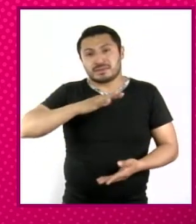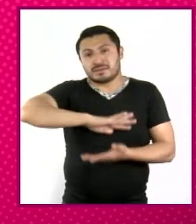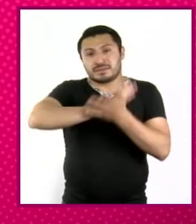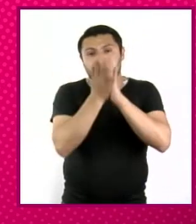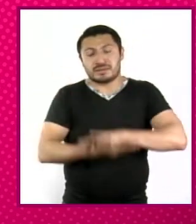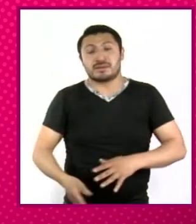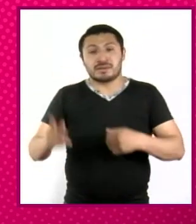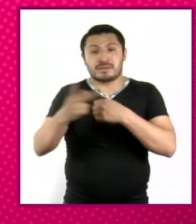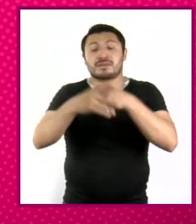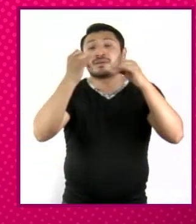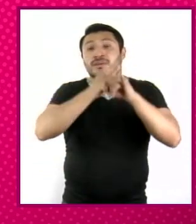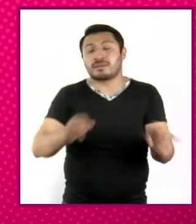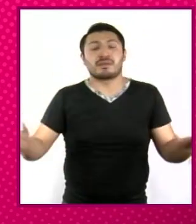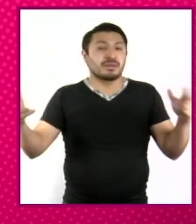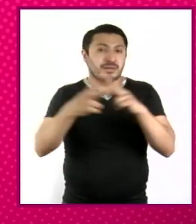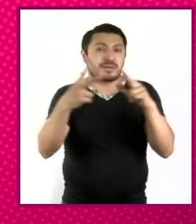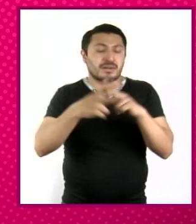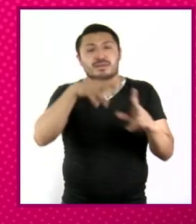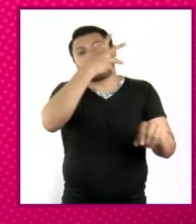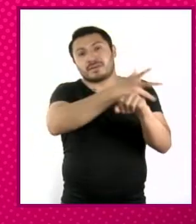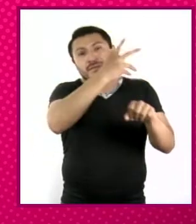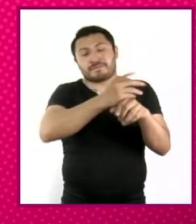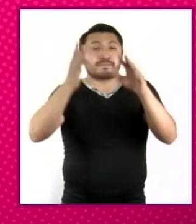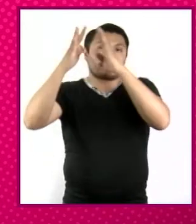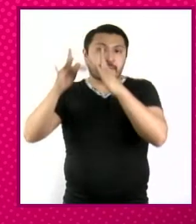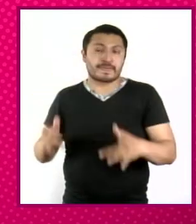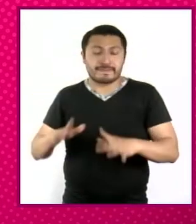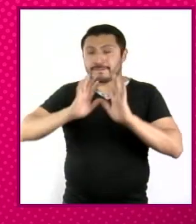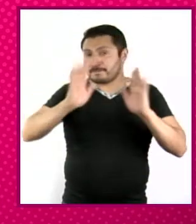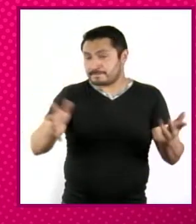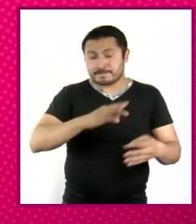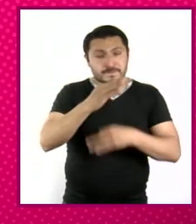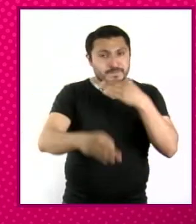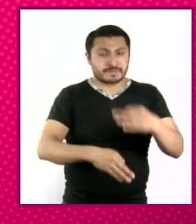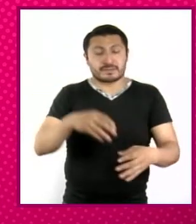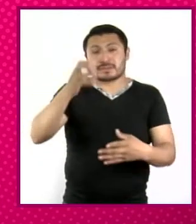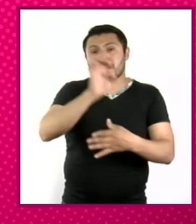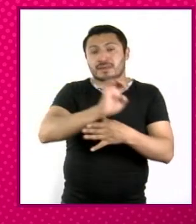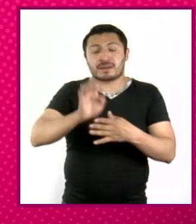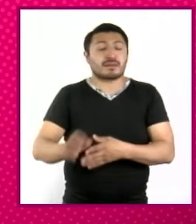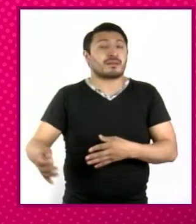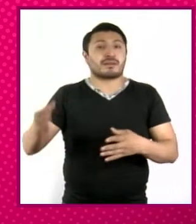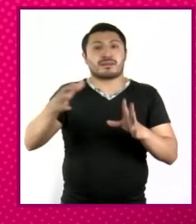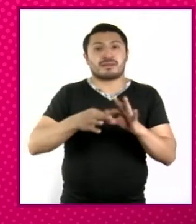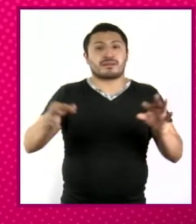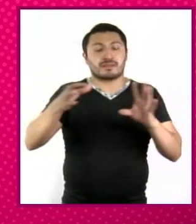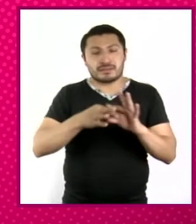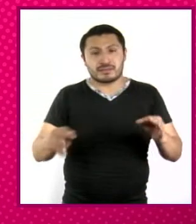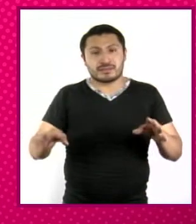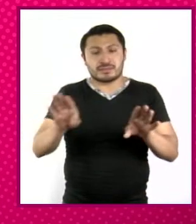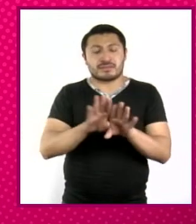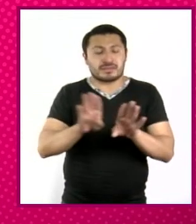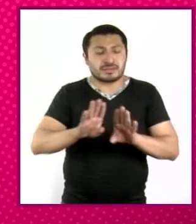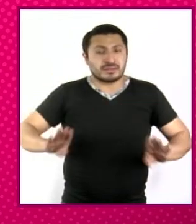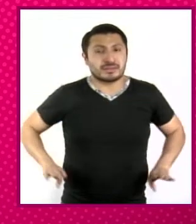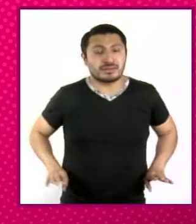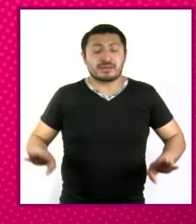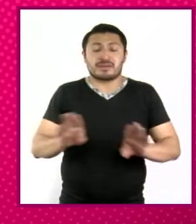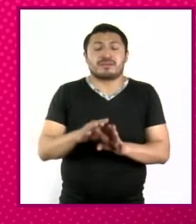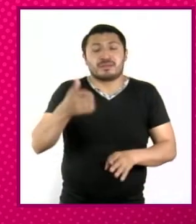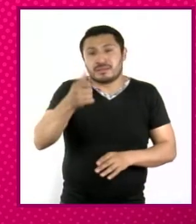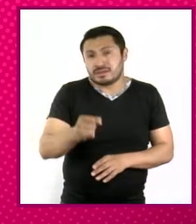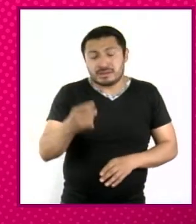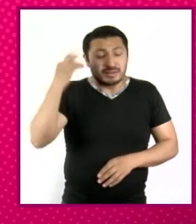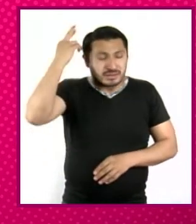país independiente, nos peleamos con Estados Unidos, con Francia, y que de ahí pues nos explicábamos que nosotros somos como somos a raíz de ese análisis. Pero